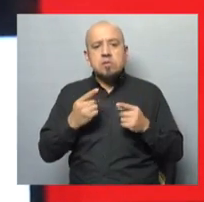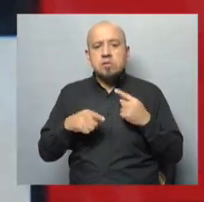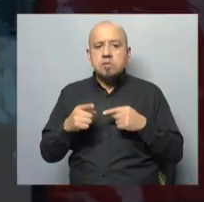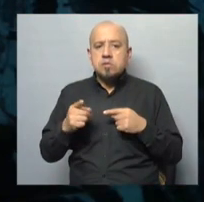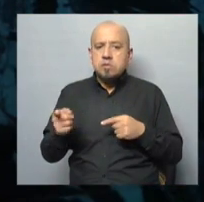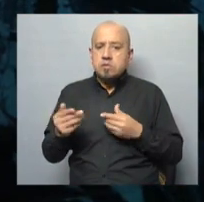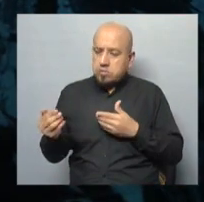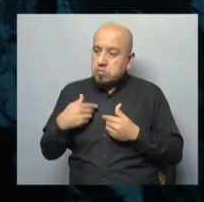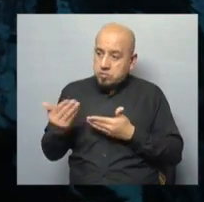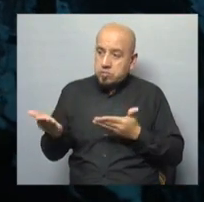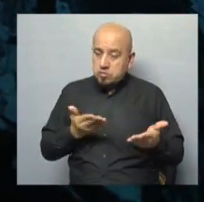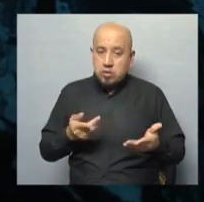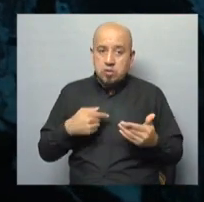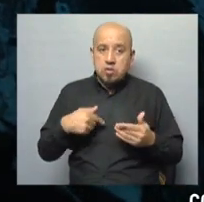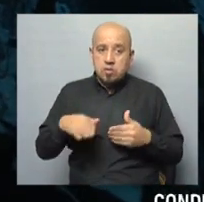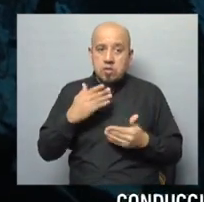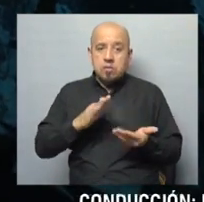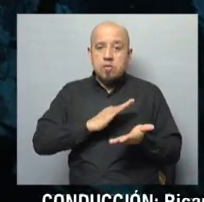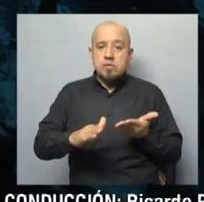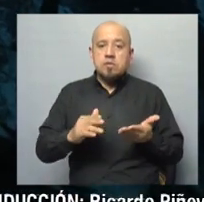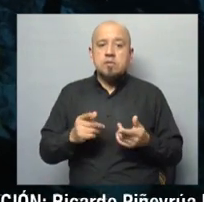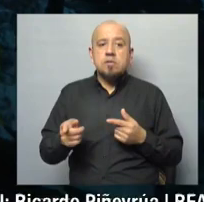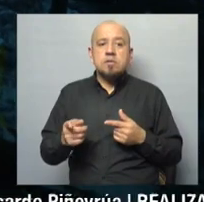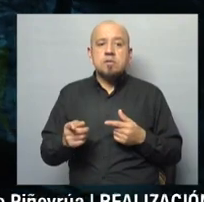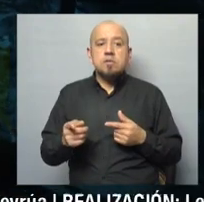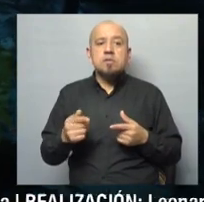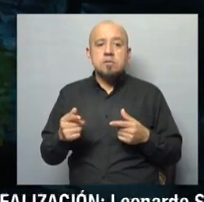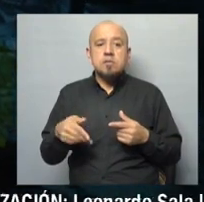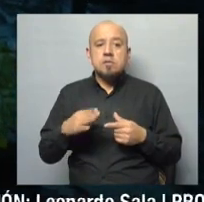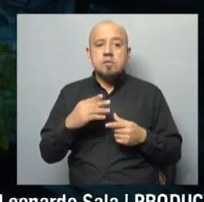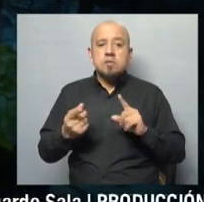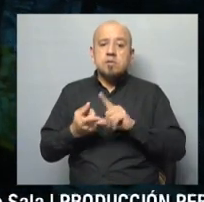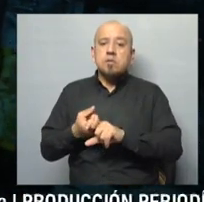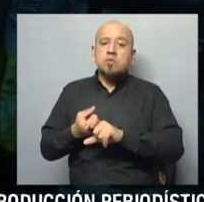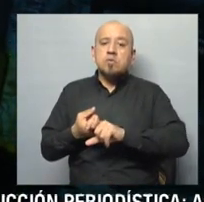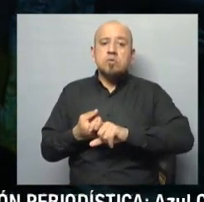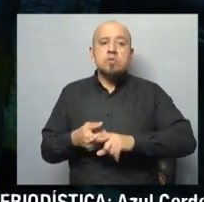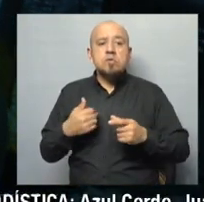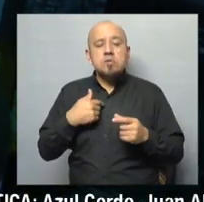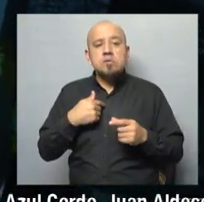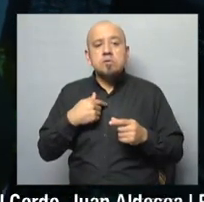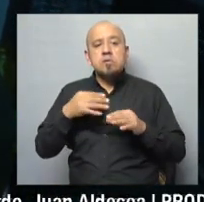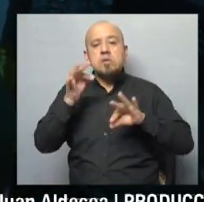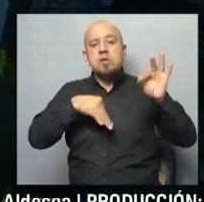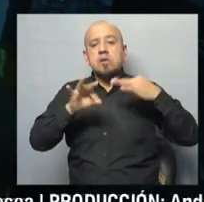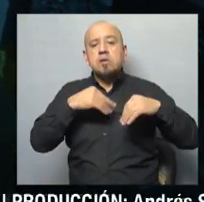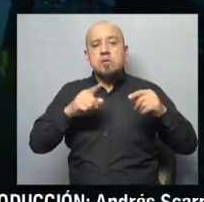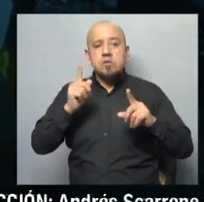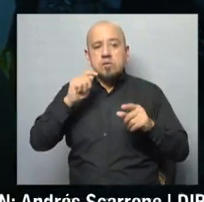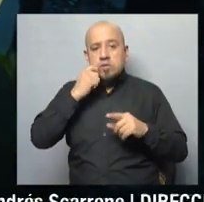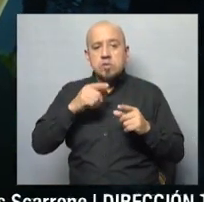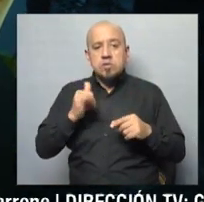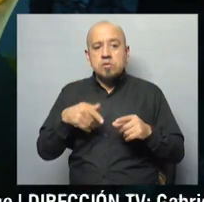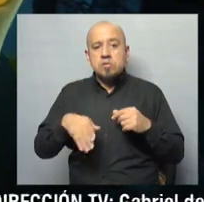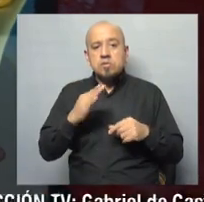que te invito gratis se podrán dar con tu marido pero es que a mi marido no le gusta el teatro enrique porque porque ya fue